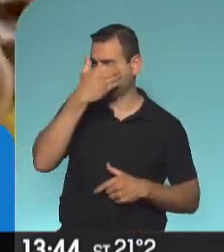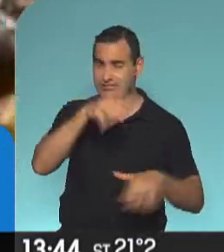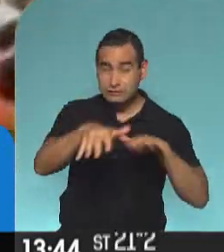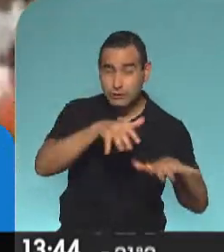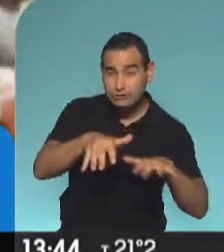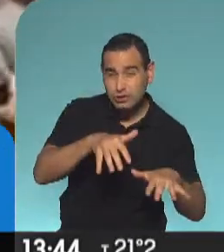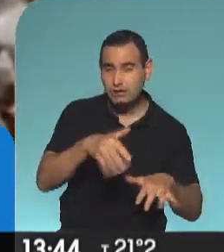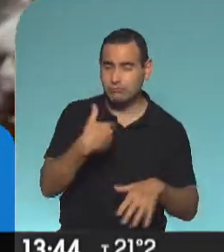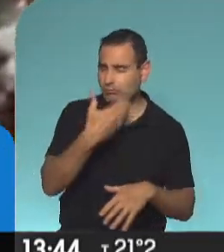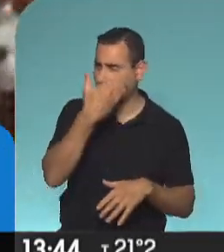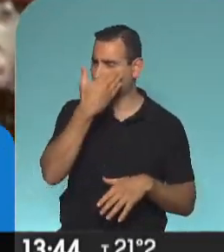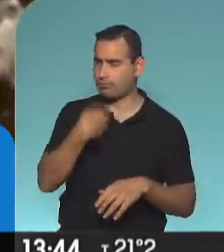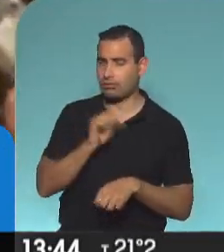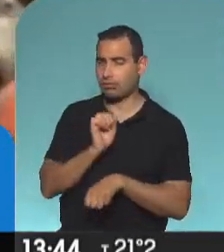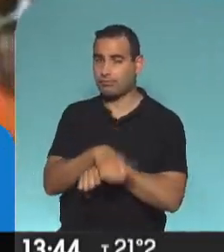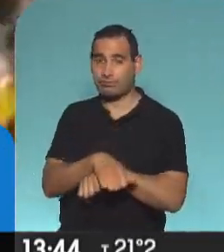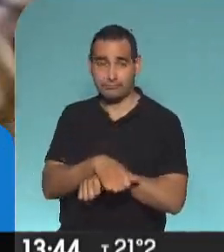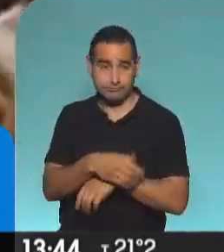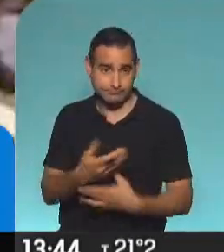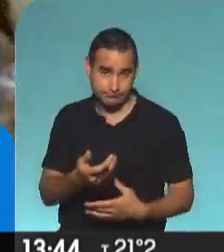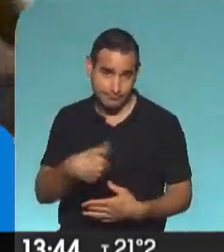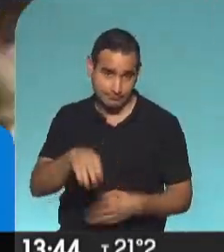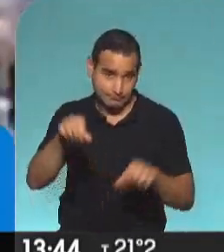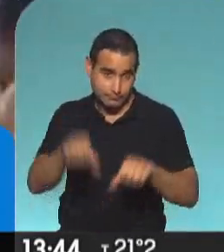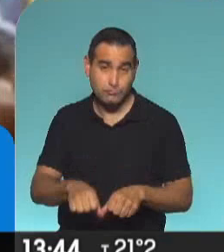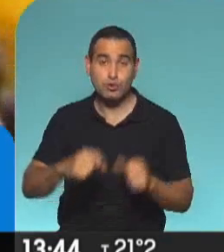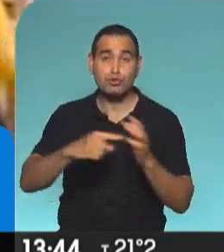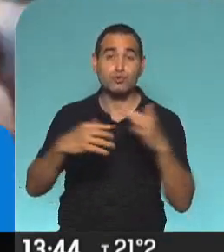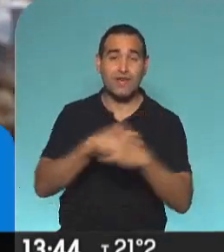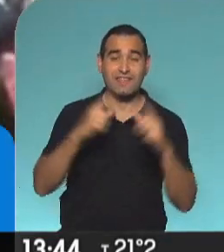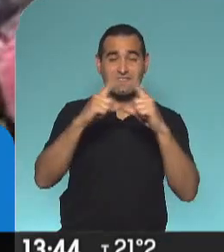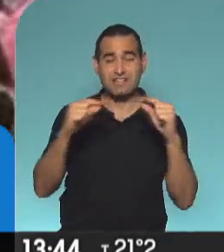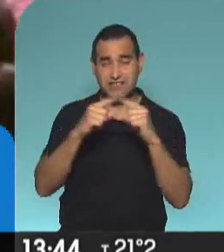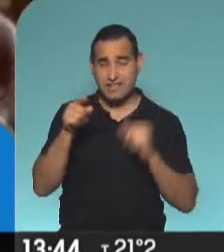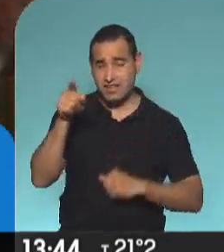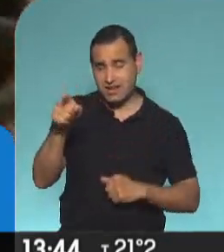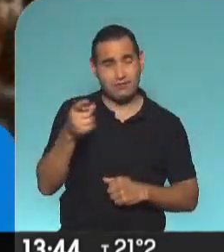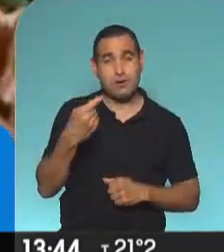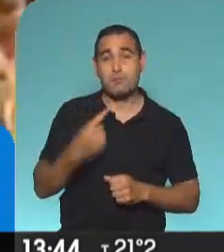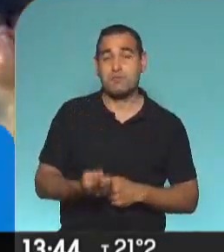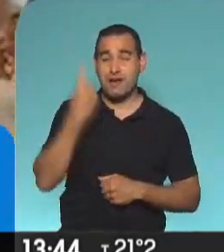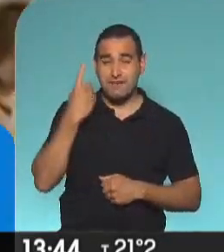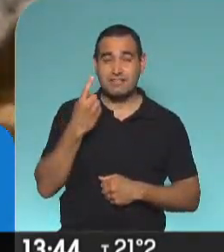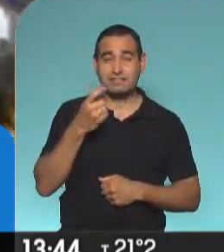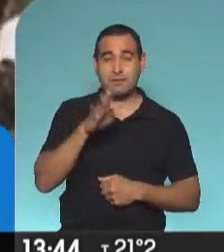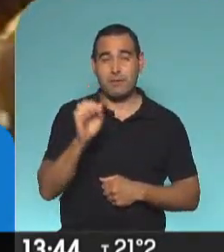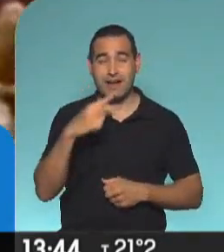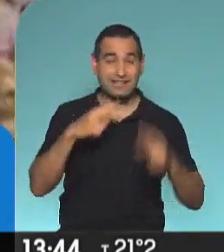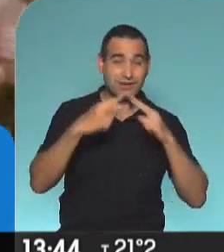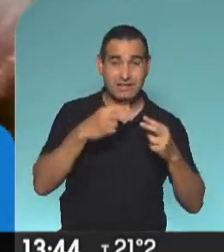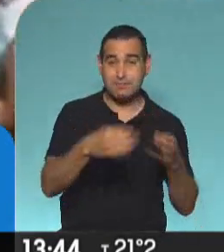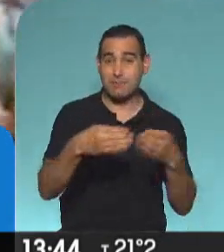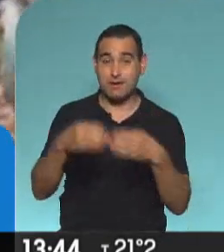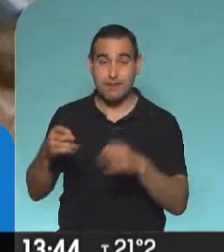o darle la espalda hiciera que no haya consecuencia. Varias ciudades como Brasilia abrieron por primera vez los locales gastronómicos y en San